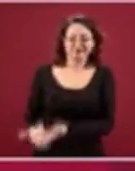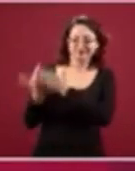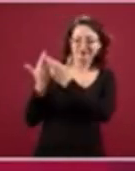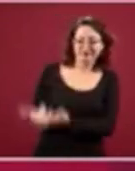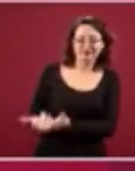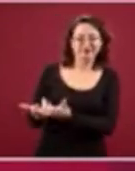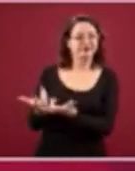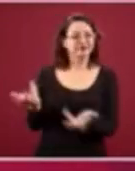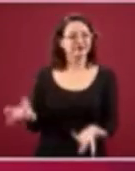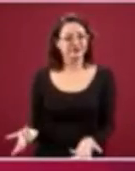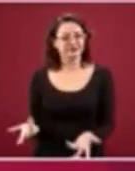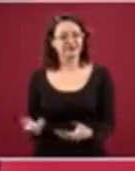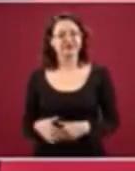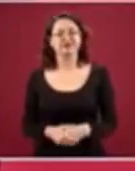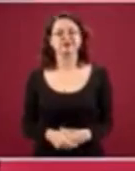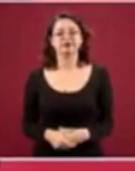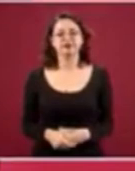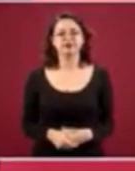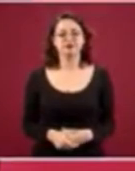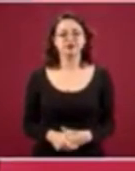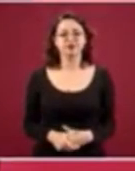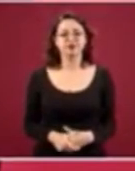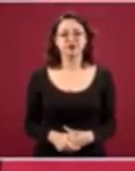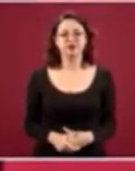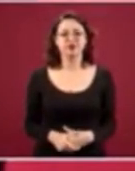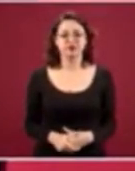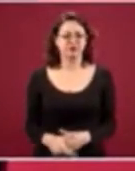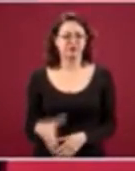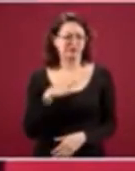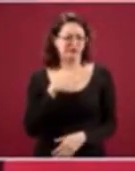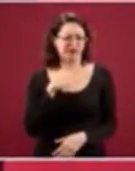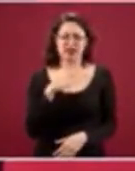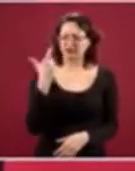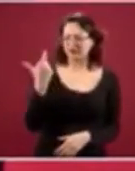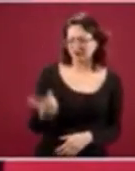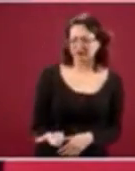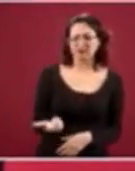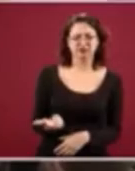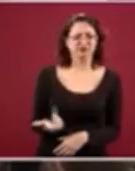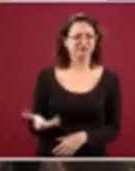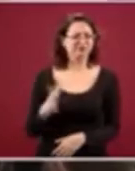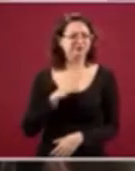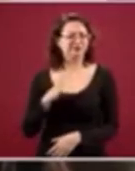Y ya tenemos el dinero.